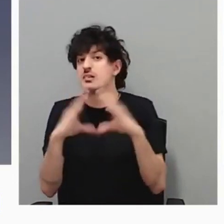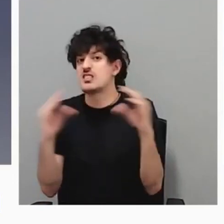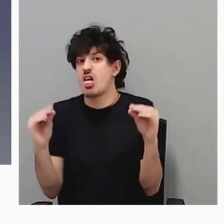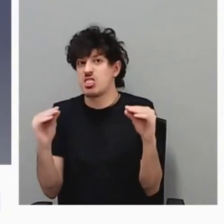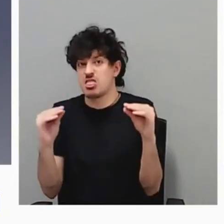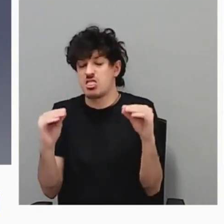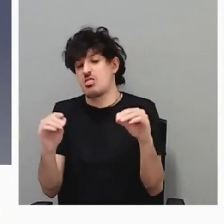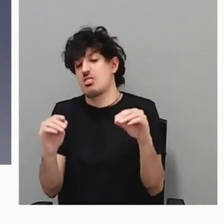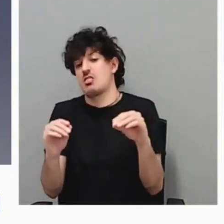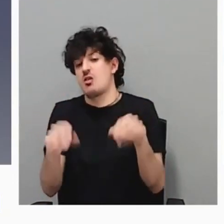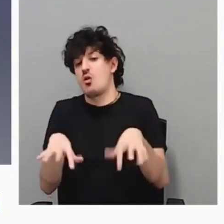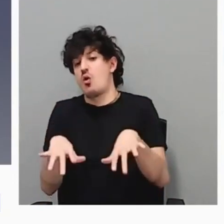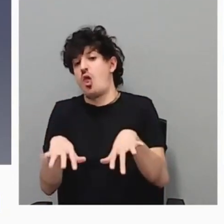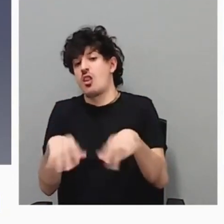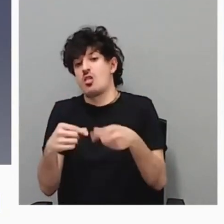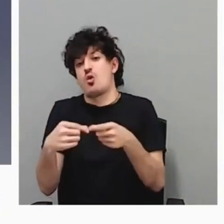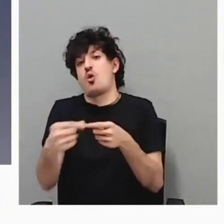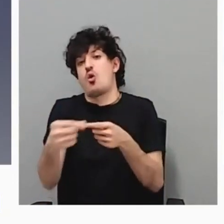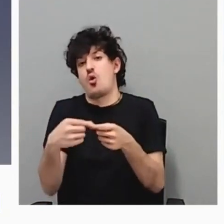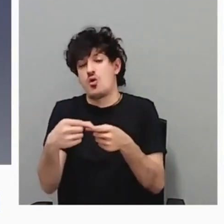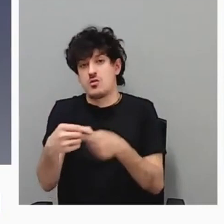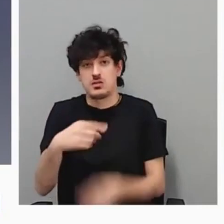y también en las escuelas,